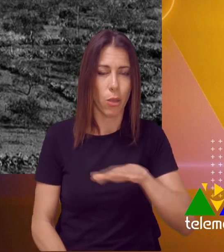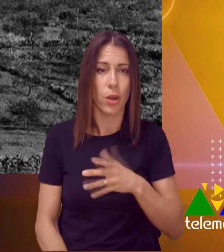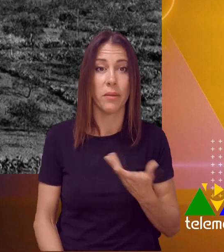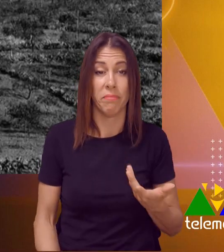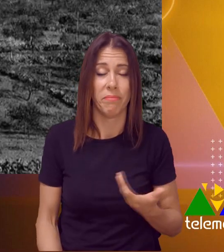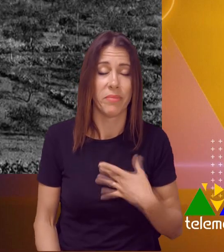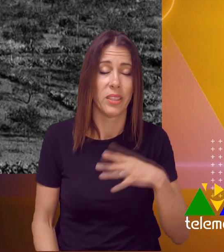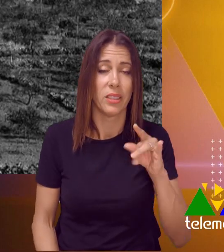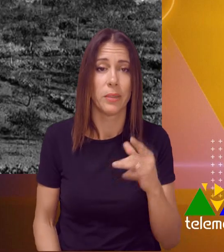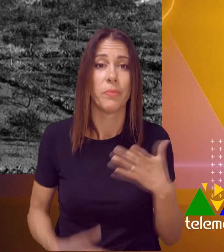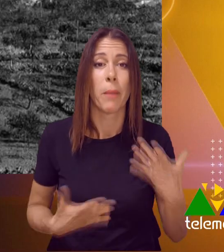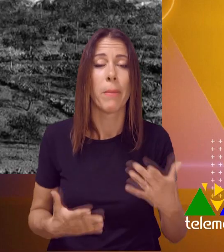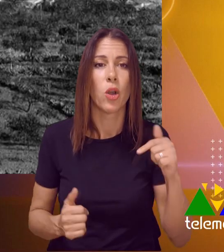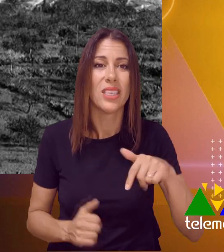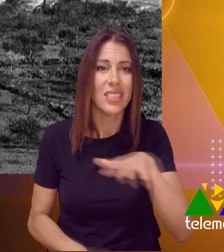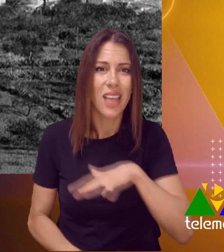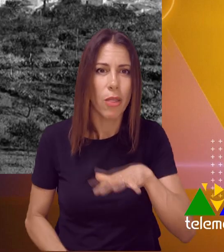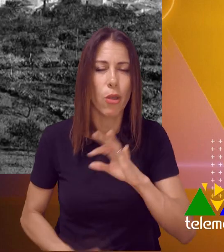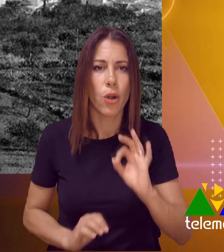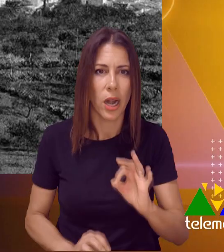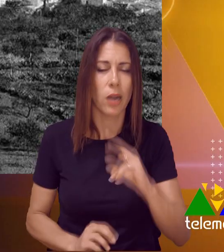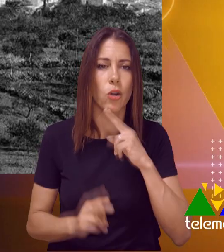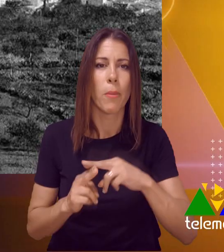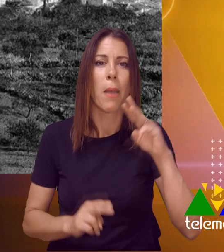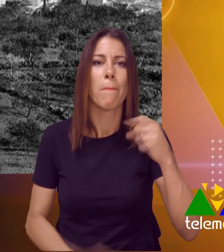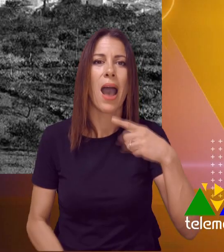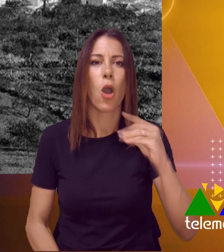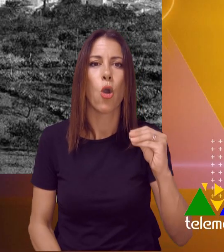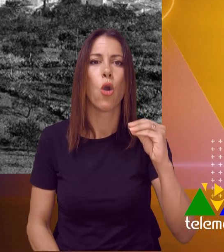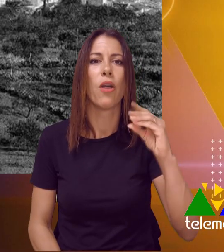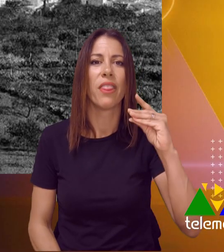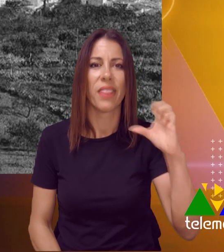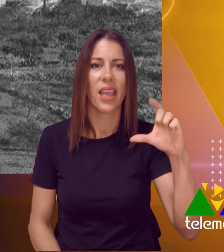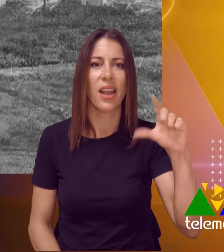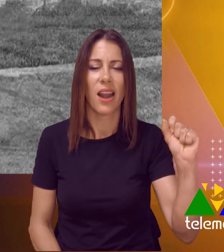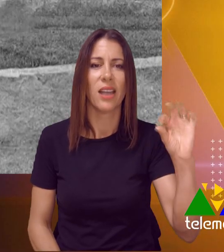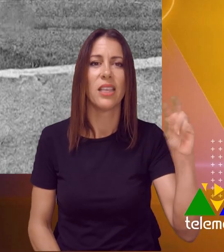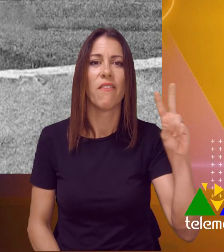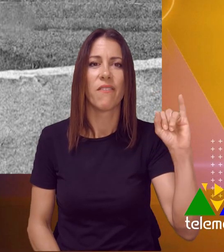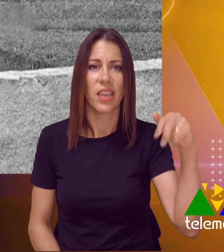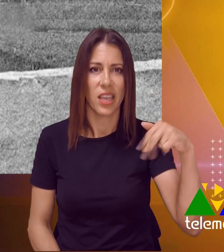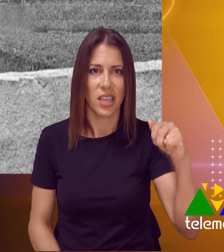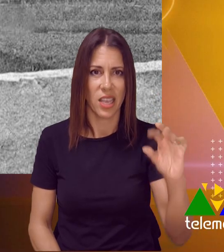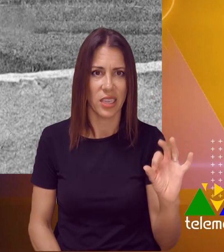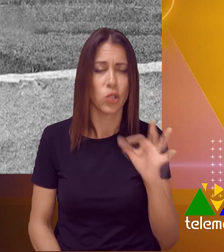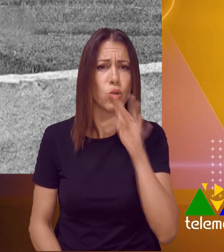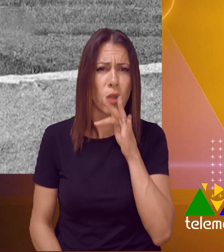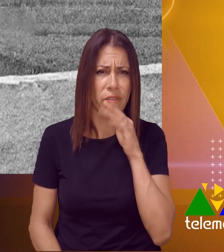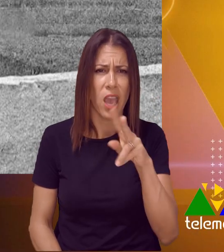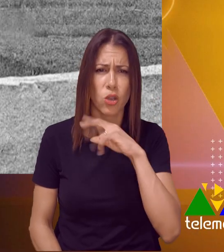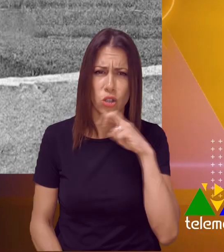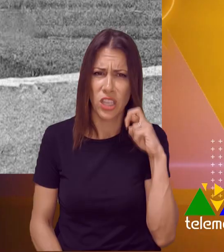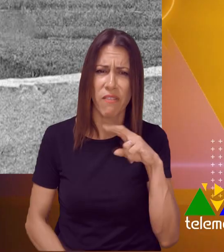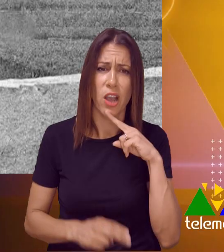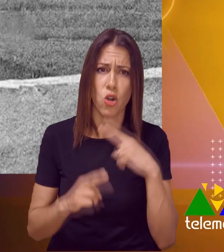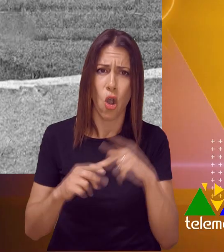la filosera, sí. Esta zona, Pago de las Viñas, todavía se conserva el nombre, ¿no? Todavía se